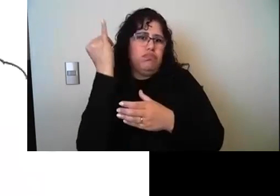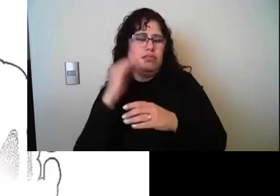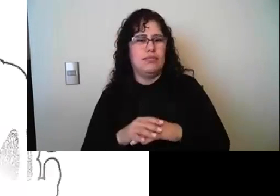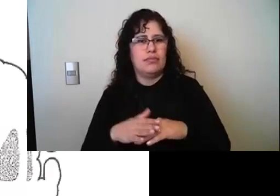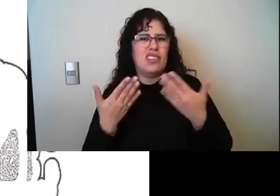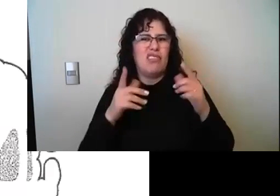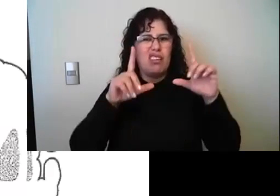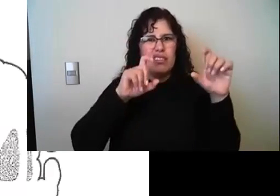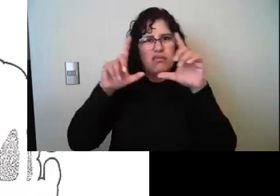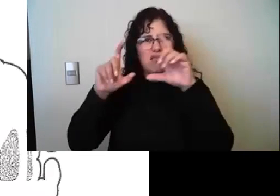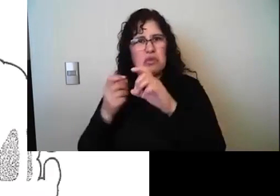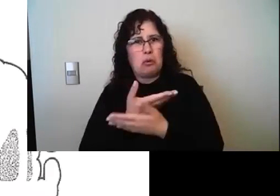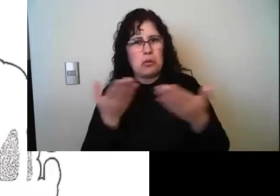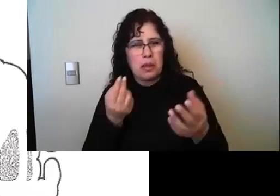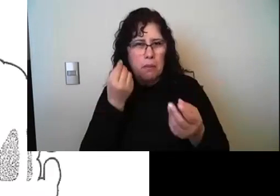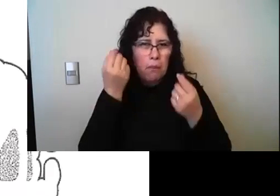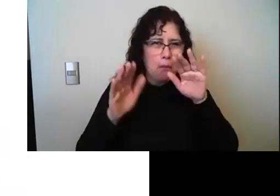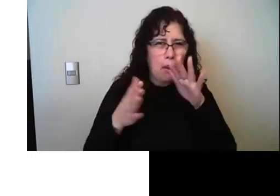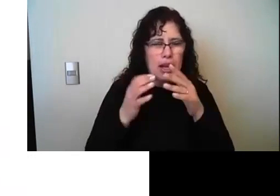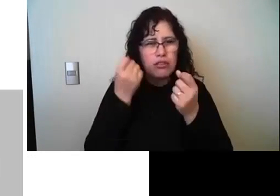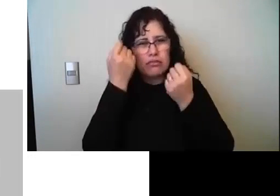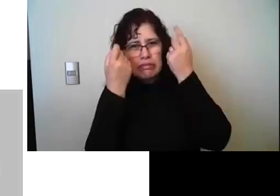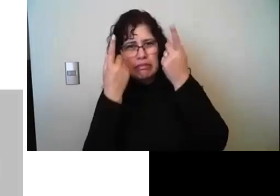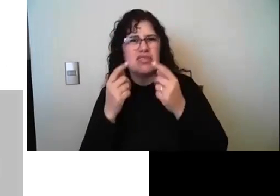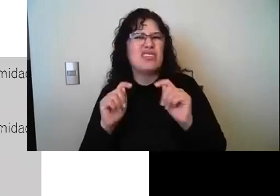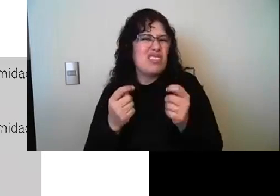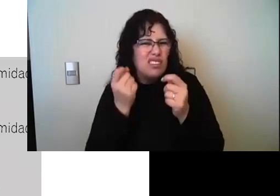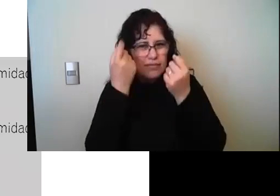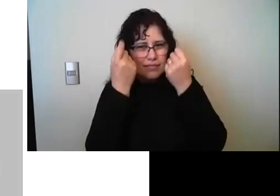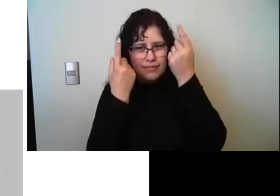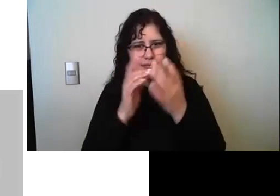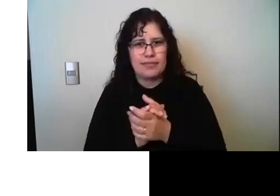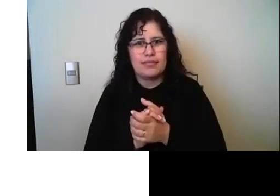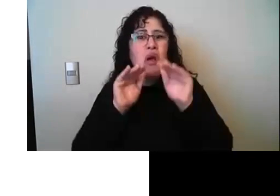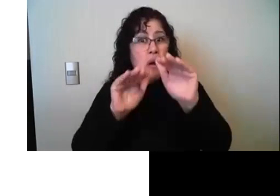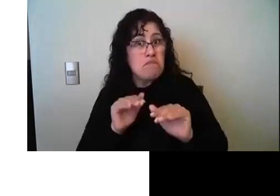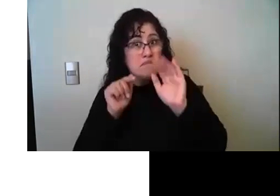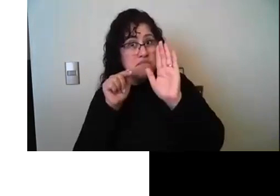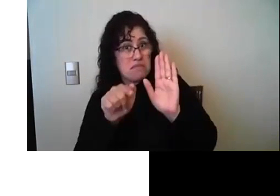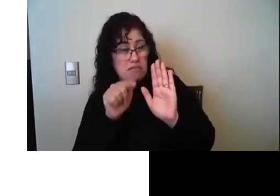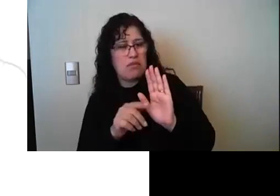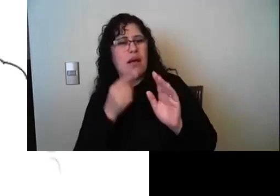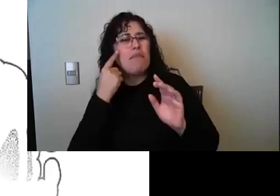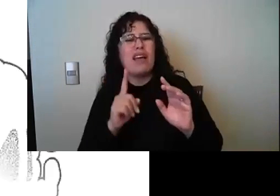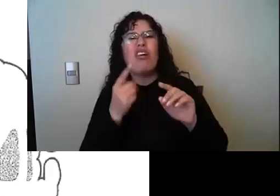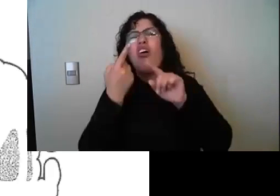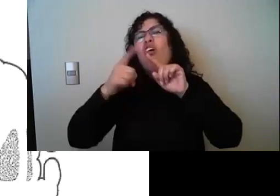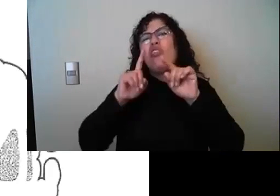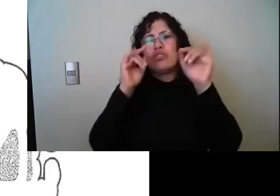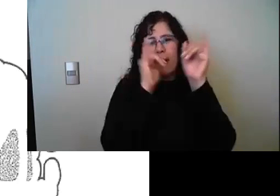dos esquemas para que ustedes, que son los mismos que están acá, ¿ya? Pero de otro